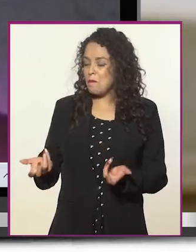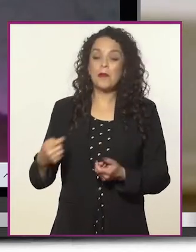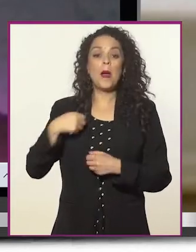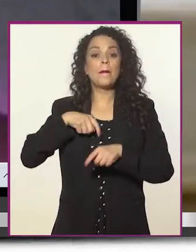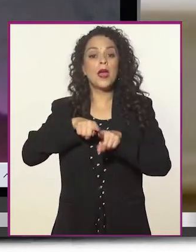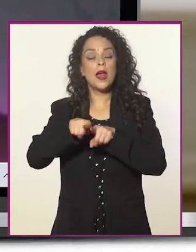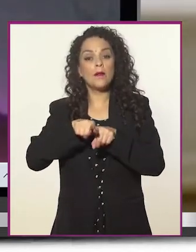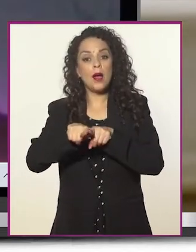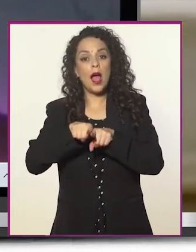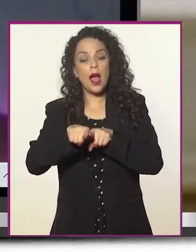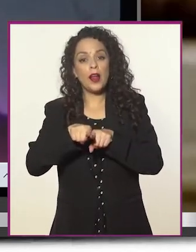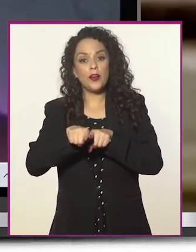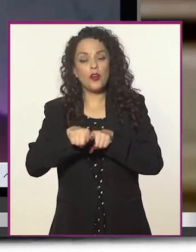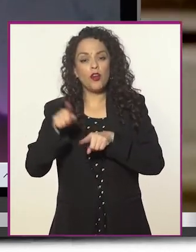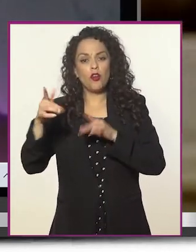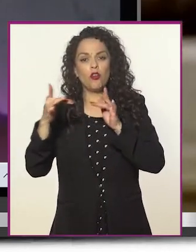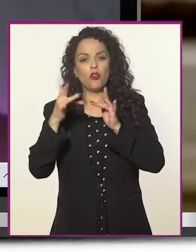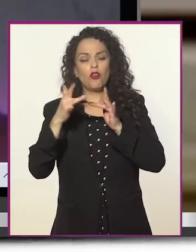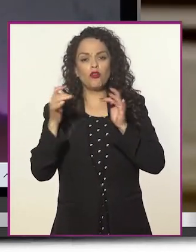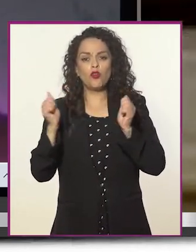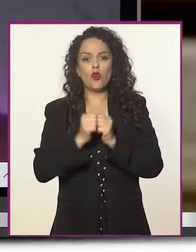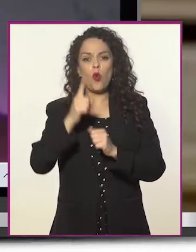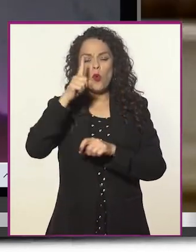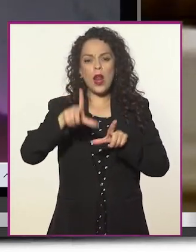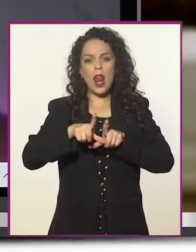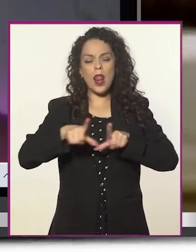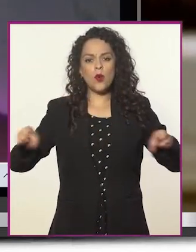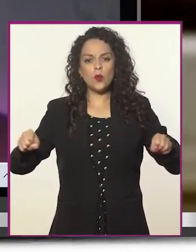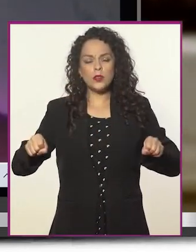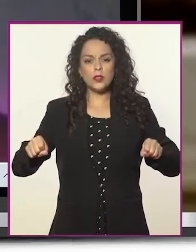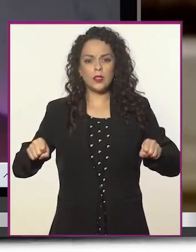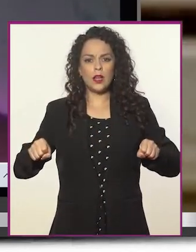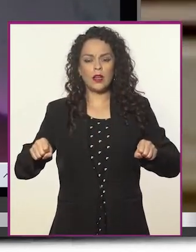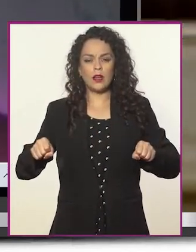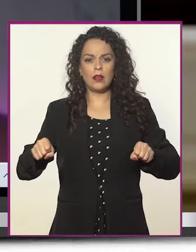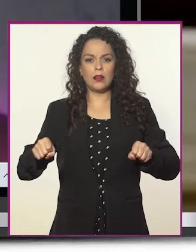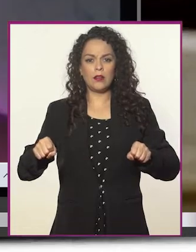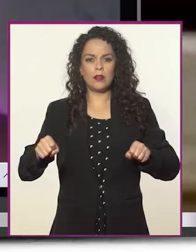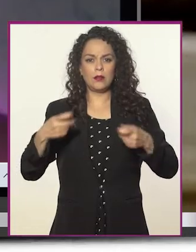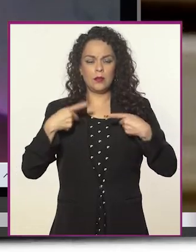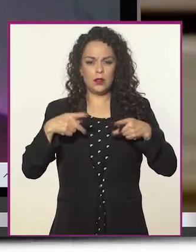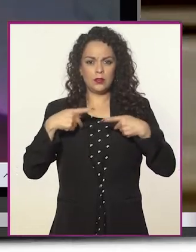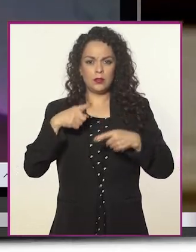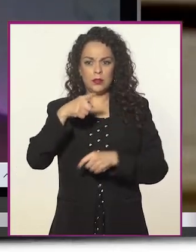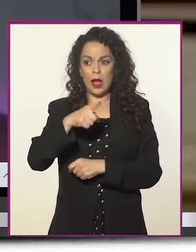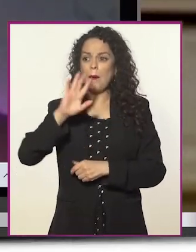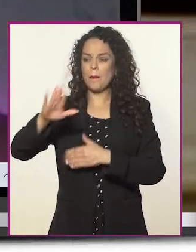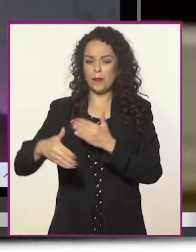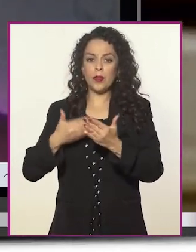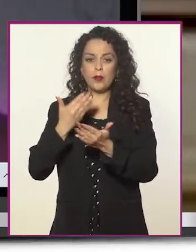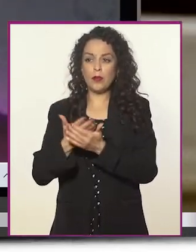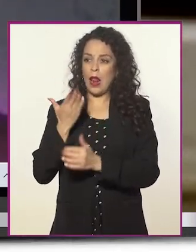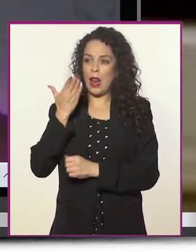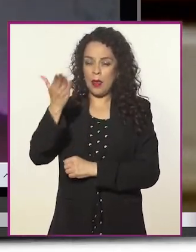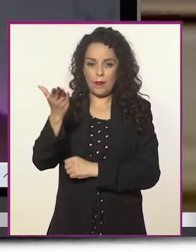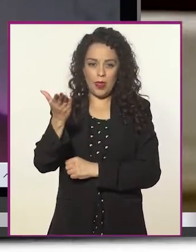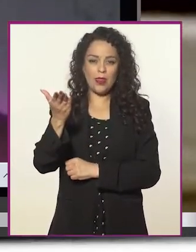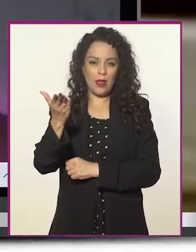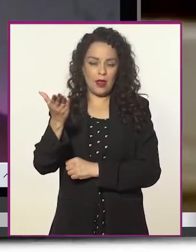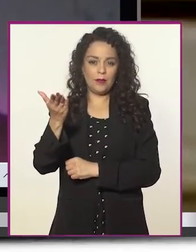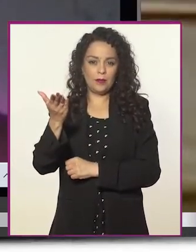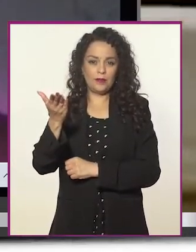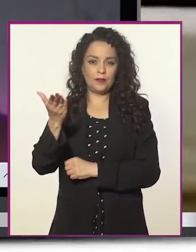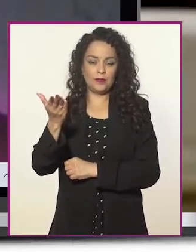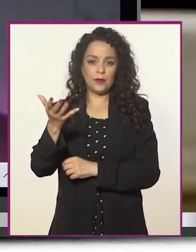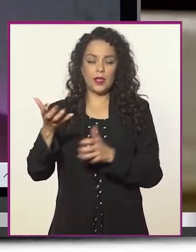mi hermano contactó a un lingüista y le pidió, mejor dicho,